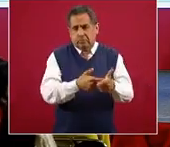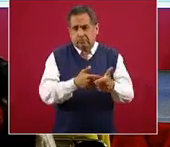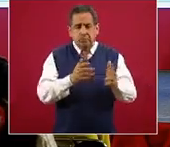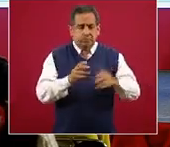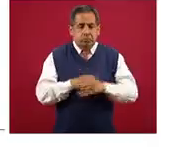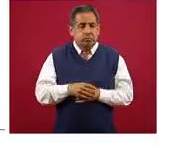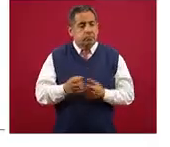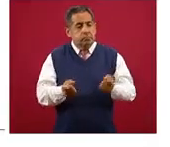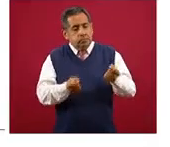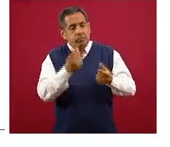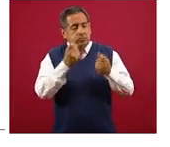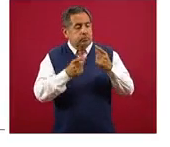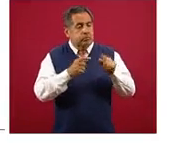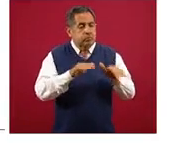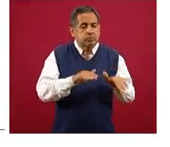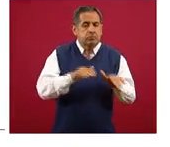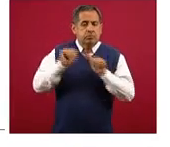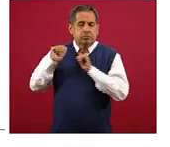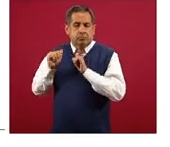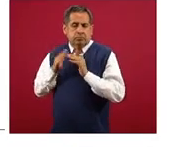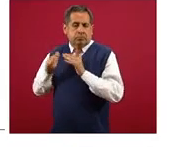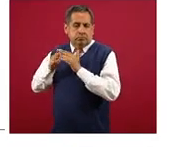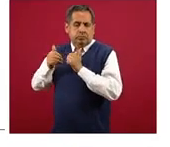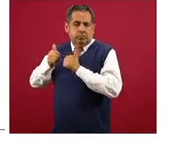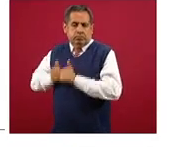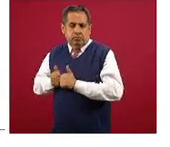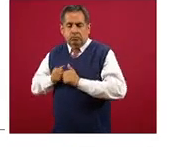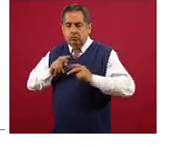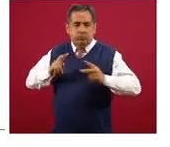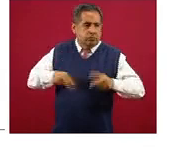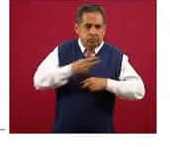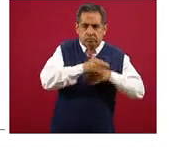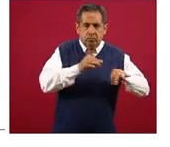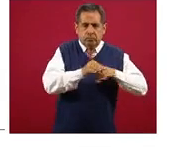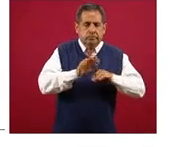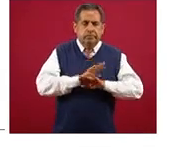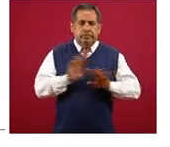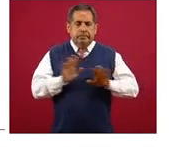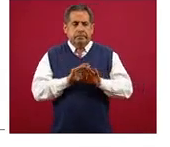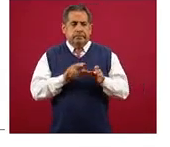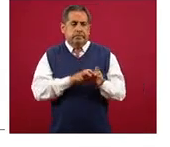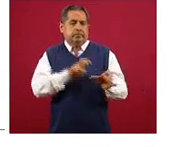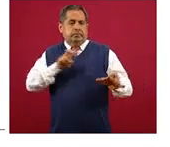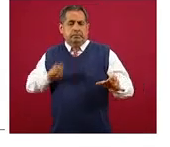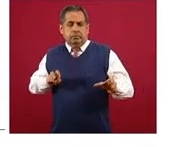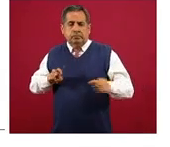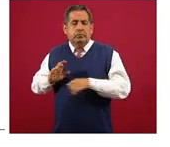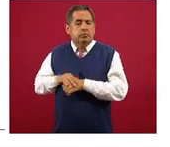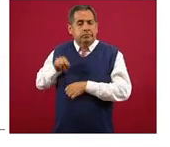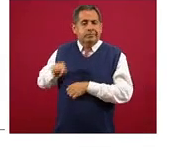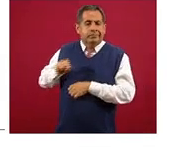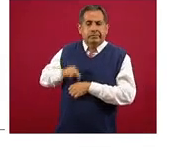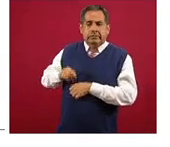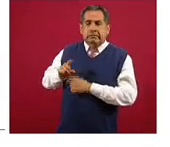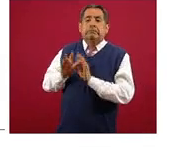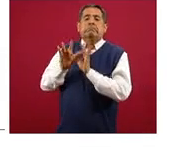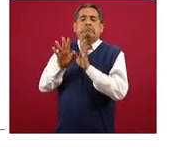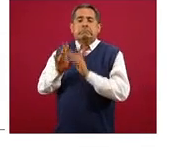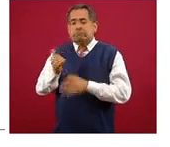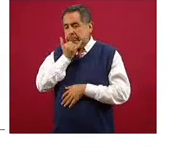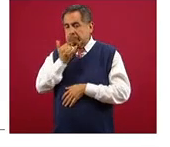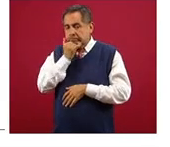algunos trabajadores que se fueron a casa, que ya no fueron a trabajar porque eran sujetos vulnerables, que tenían